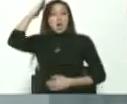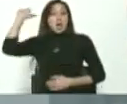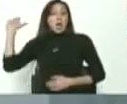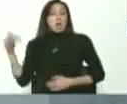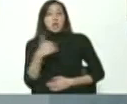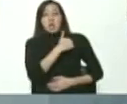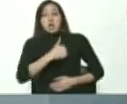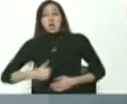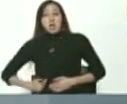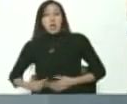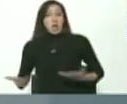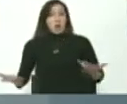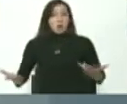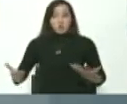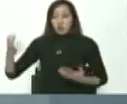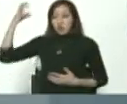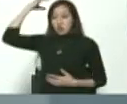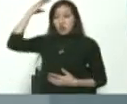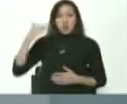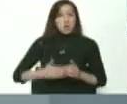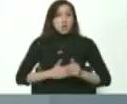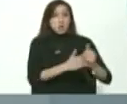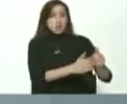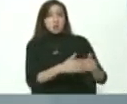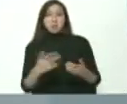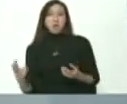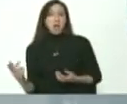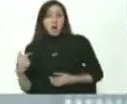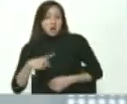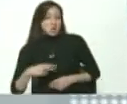líder supremo de un país que no lo reconoce.